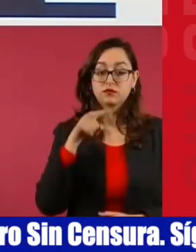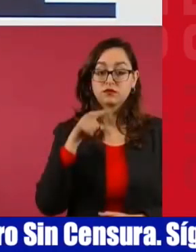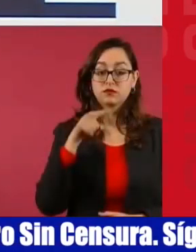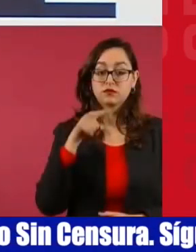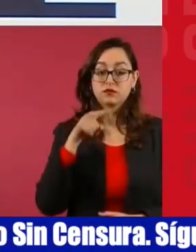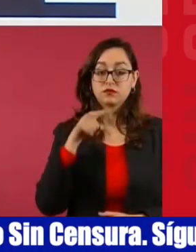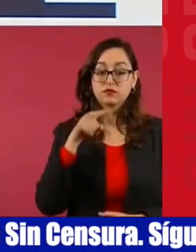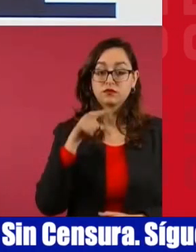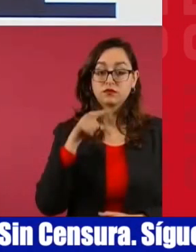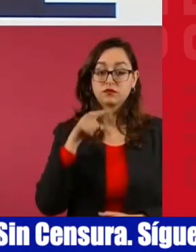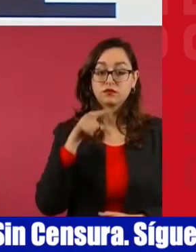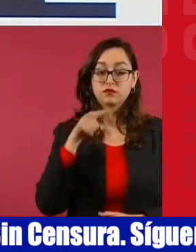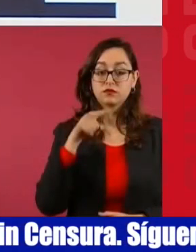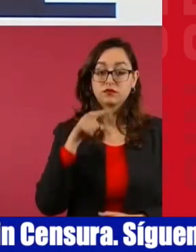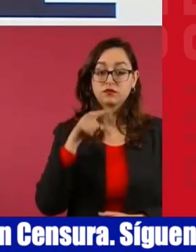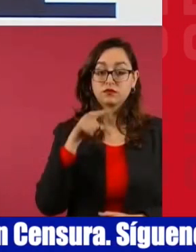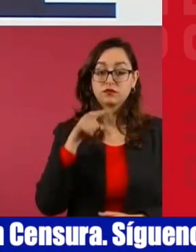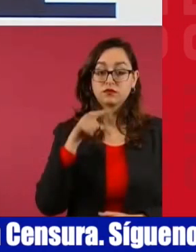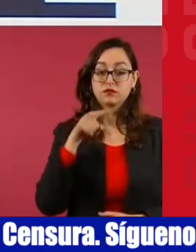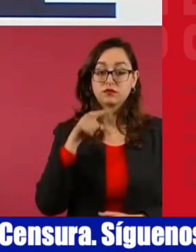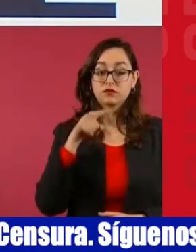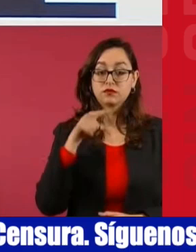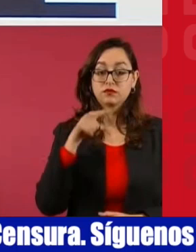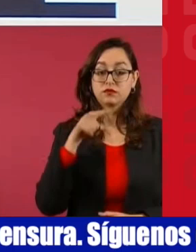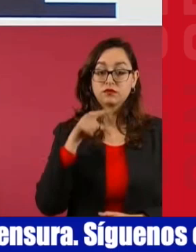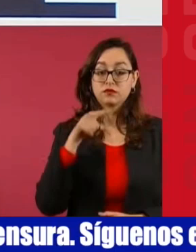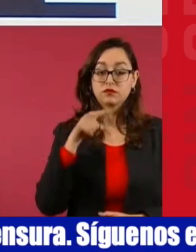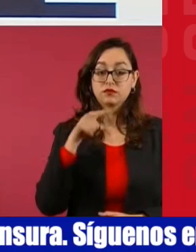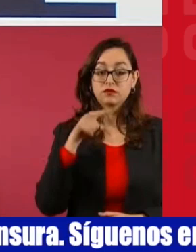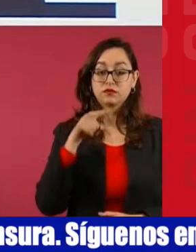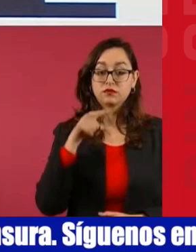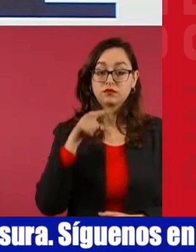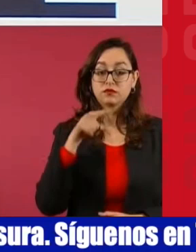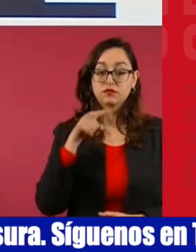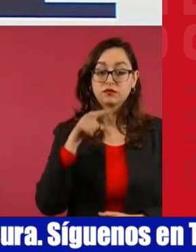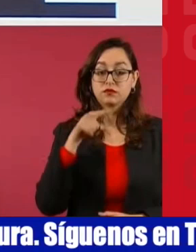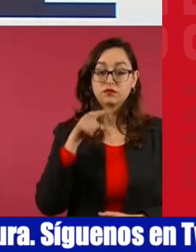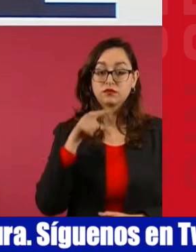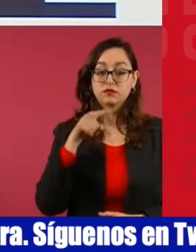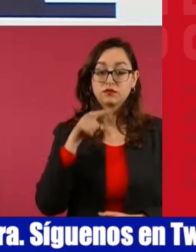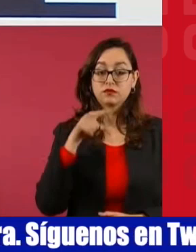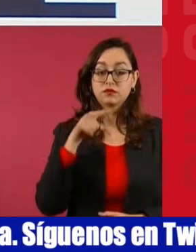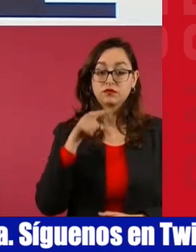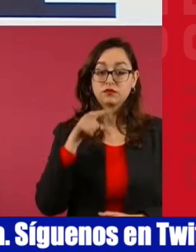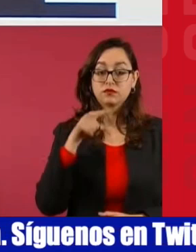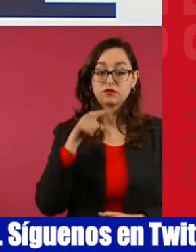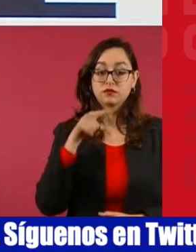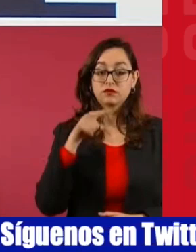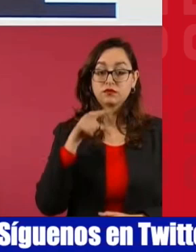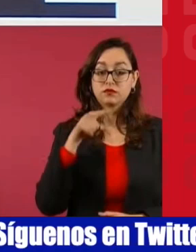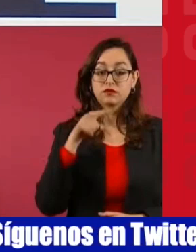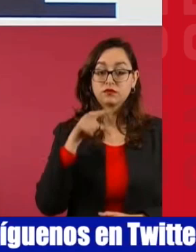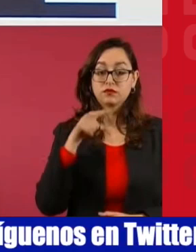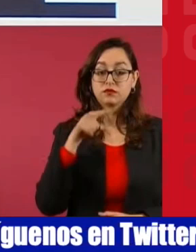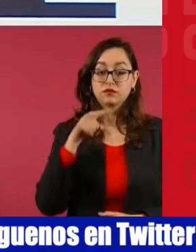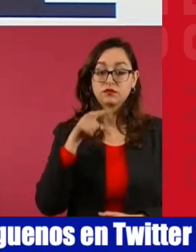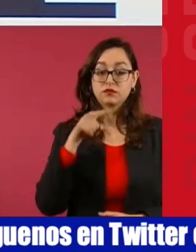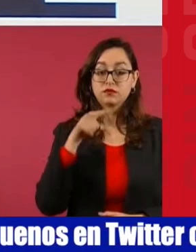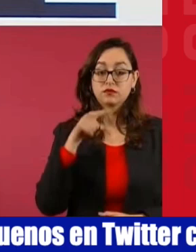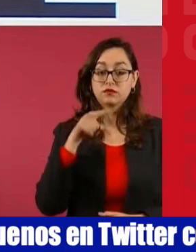que identificara o por lo menos no se opusiera al fincamiento individual de